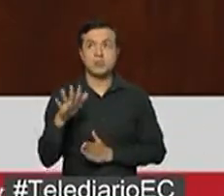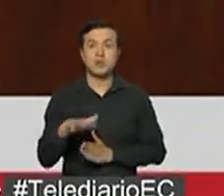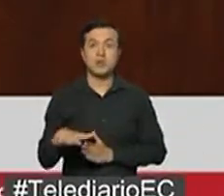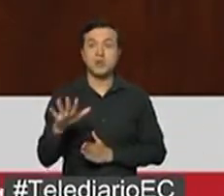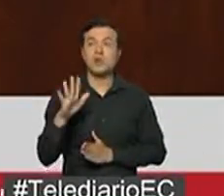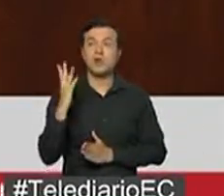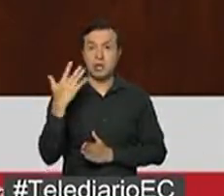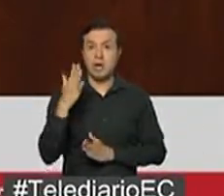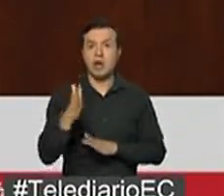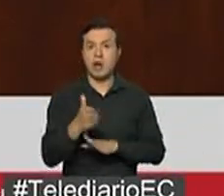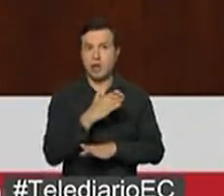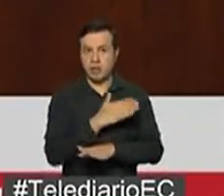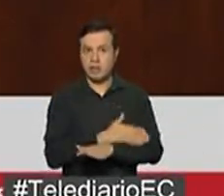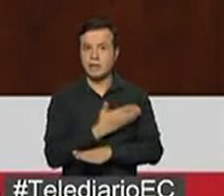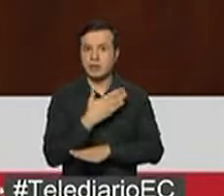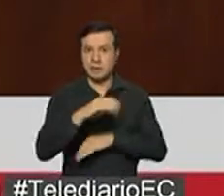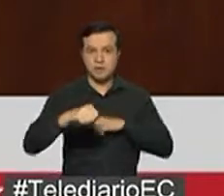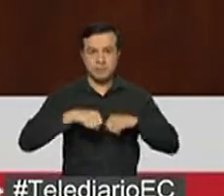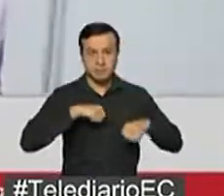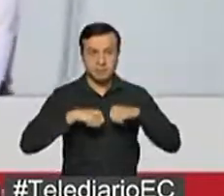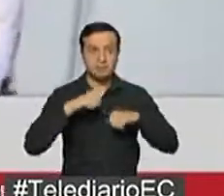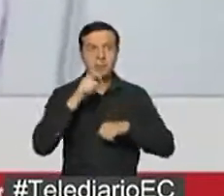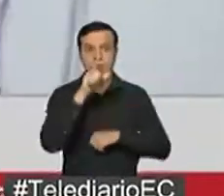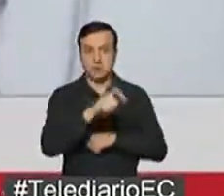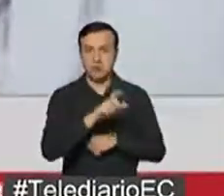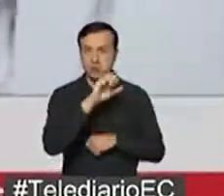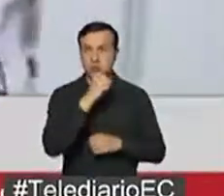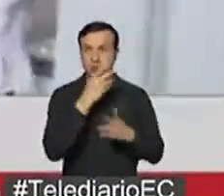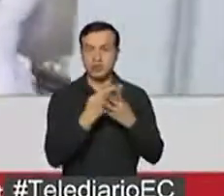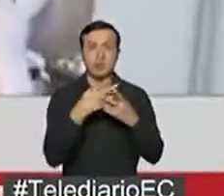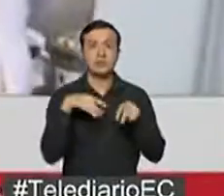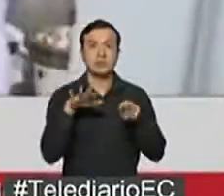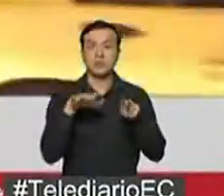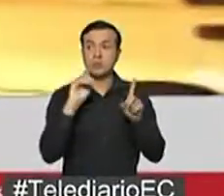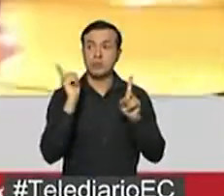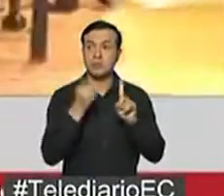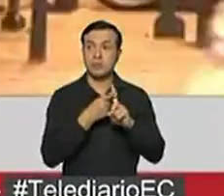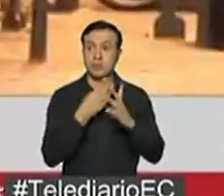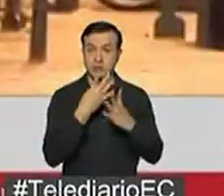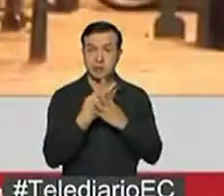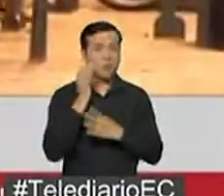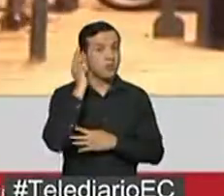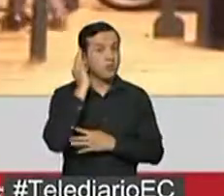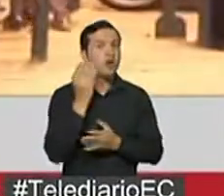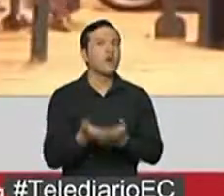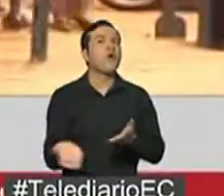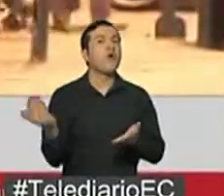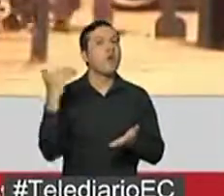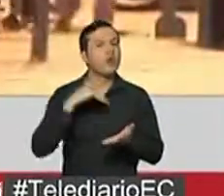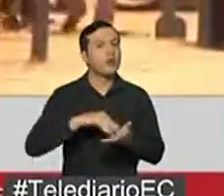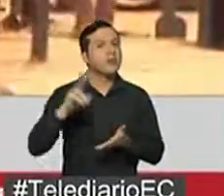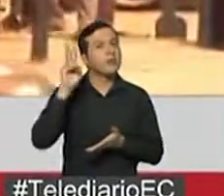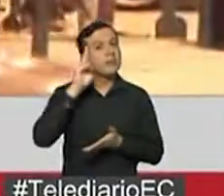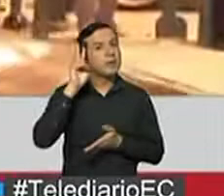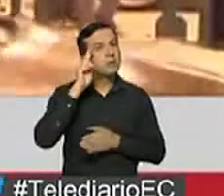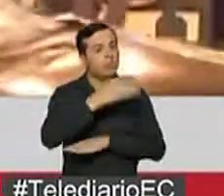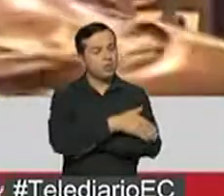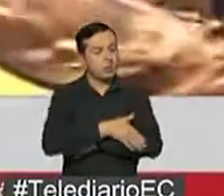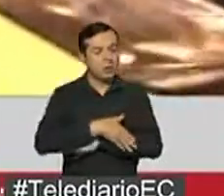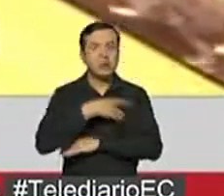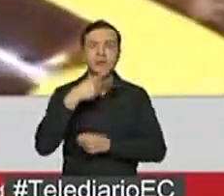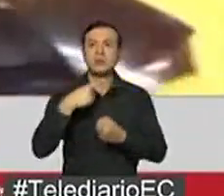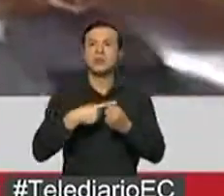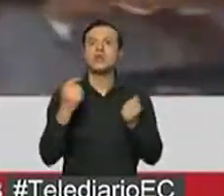ya fue identificada en un operativo anterior tras siete meses de su primera detención la mujer nuevamente merodeaba las calles de la capital